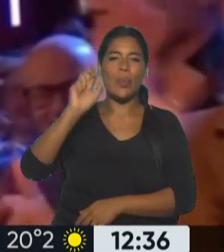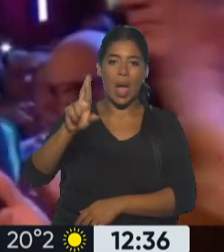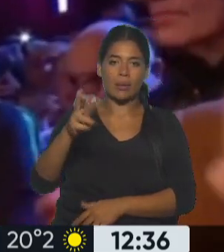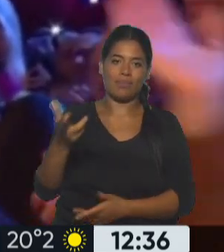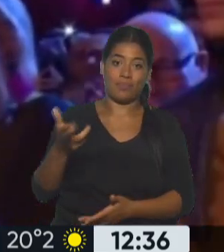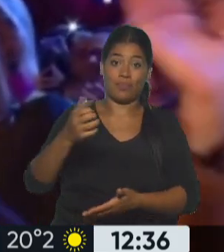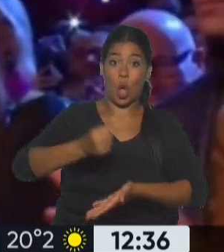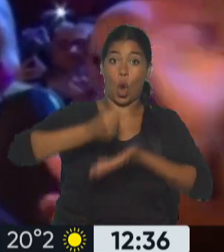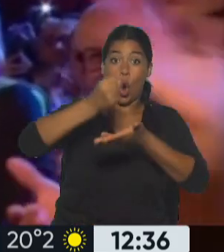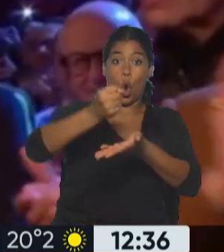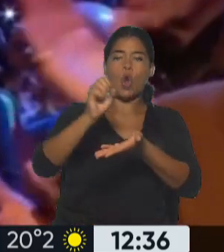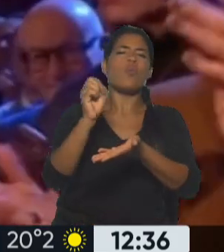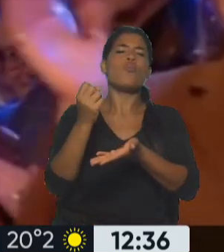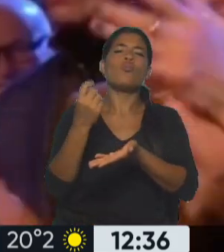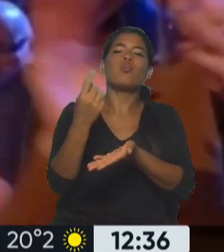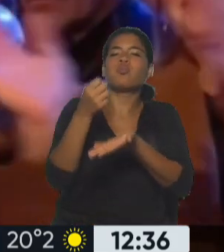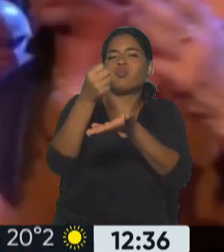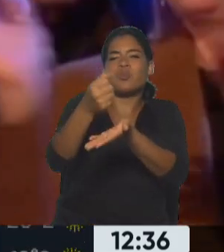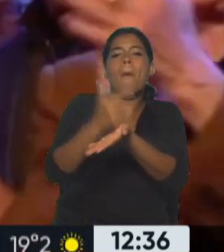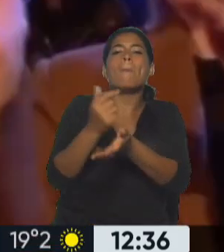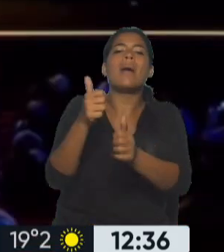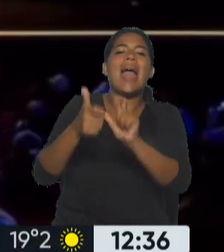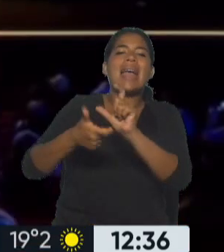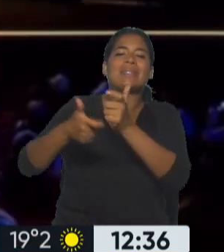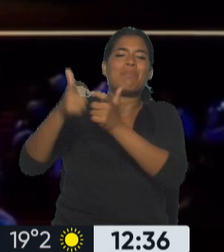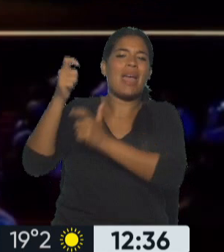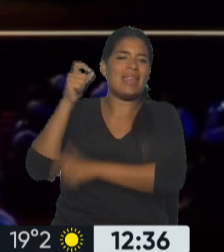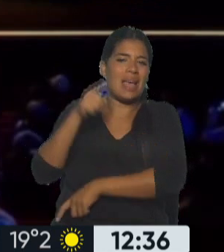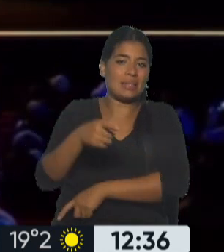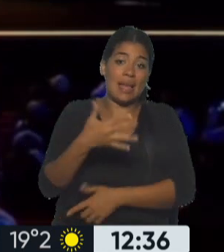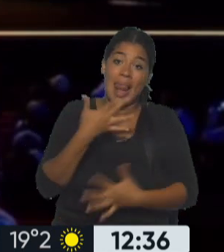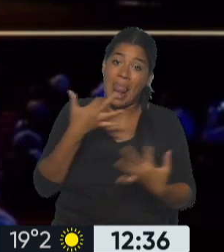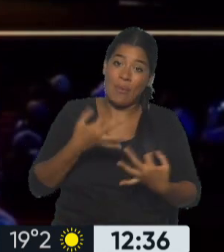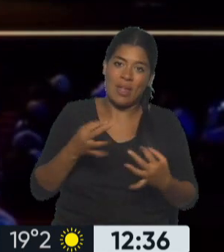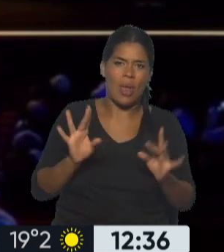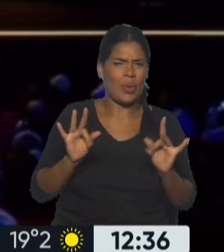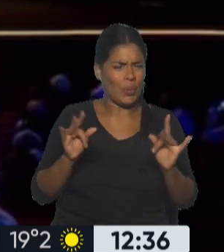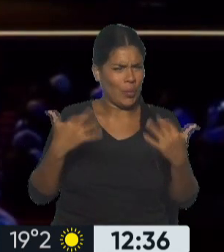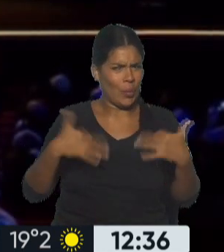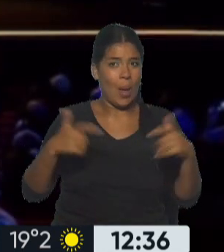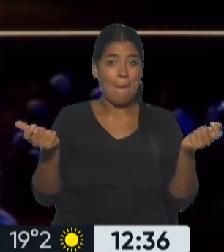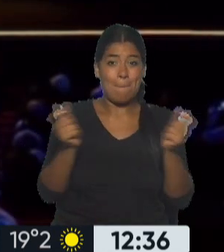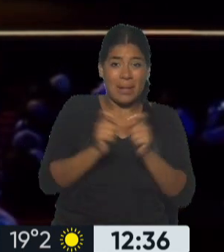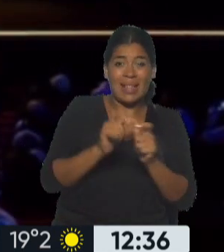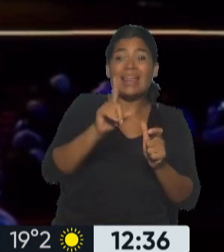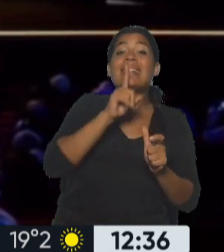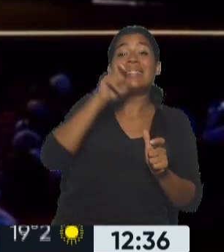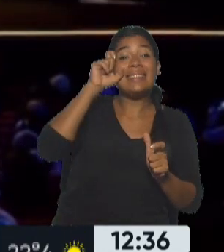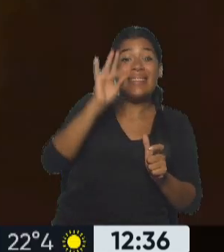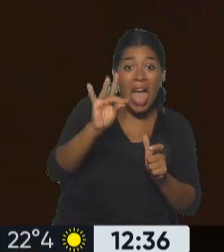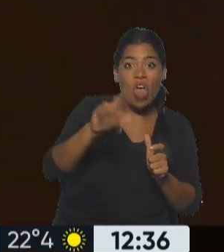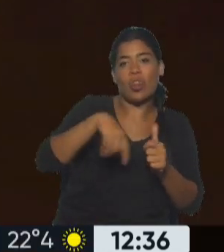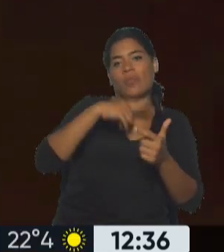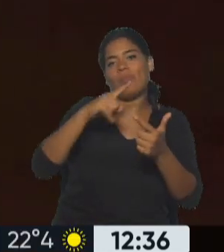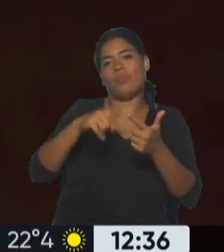el Oso de Oro honorífico por su inmensa trayectoria. Digo, es difícil discutir al director de E.T., de Encuentro Cercano del Tercer Tipo, de Tiburón, de Indiana